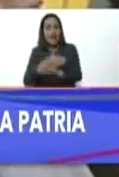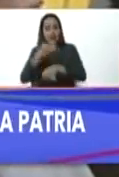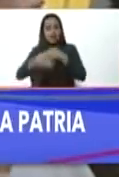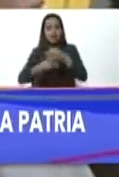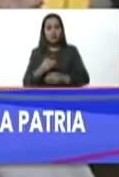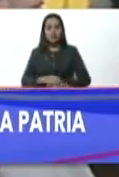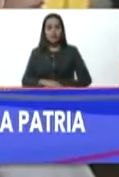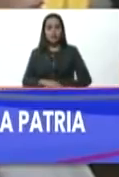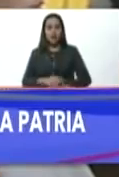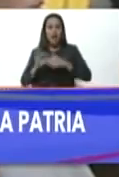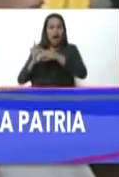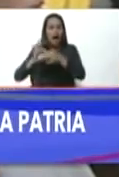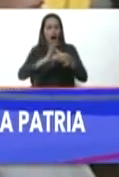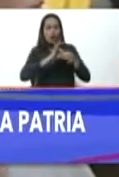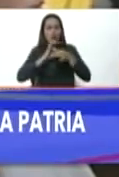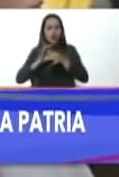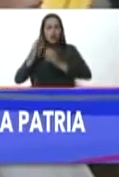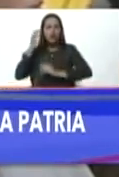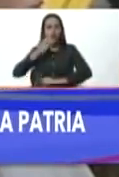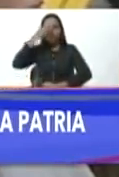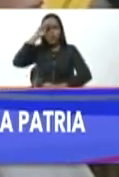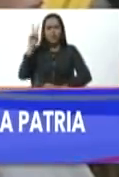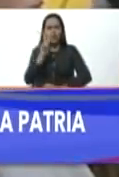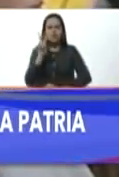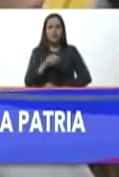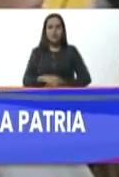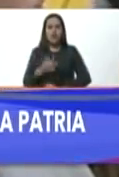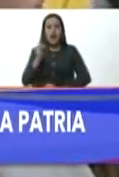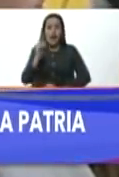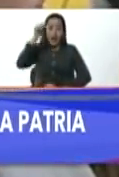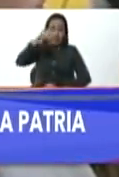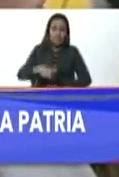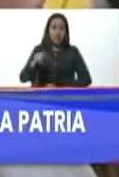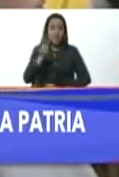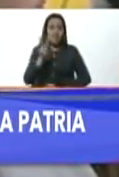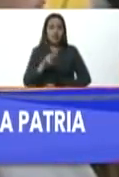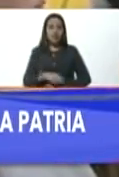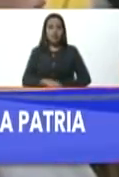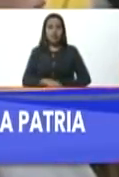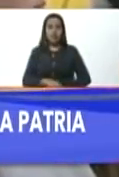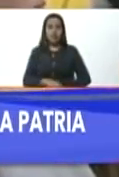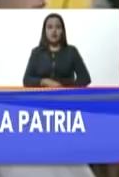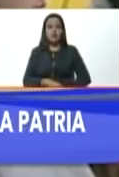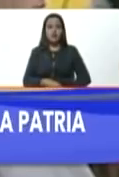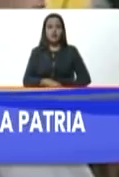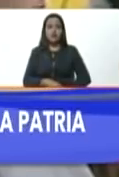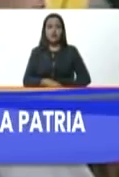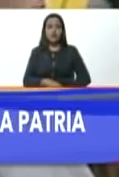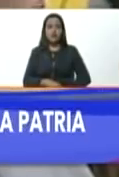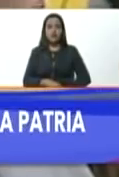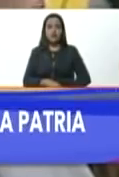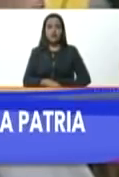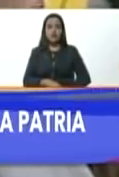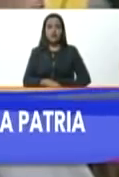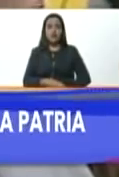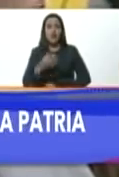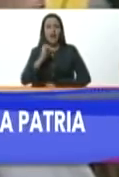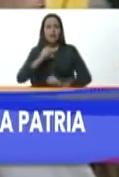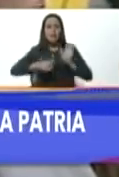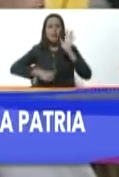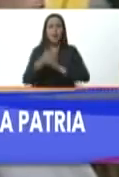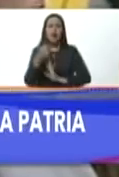producto del convenio Cuba-Venezuela, ese medicamento lo tenemos aquí en la entidad Promed Bio. Hay más de